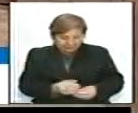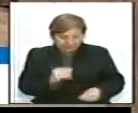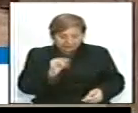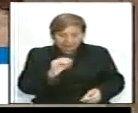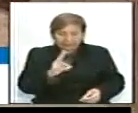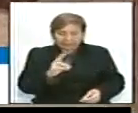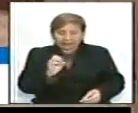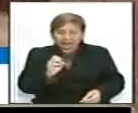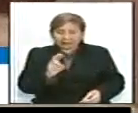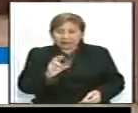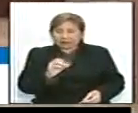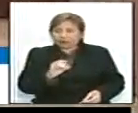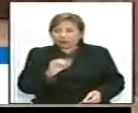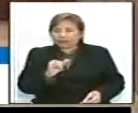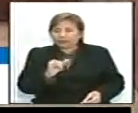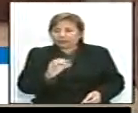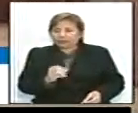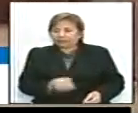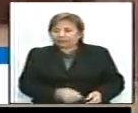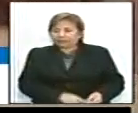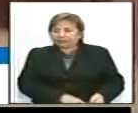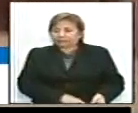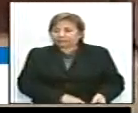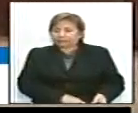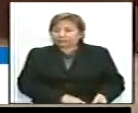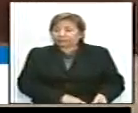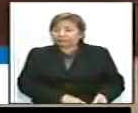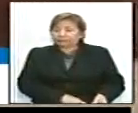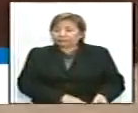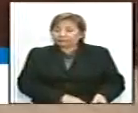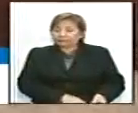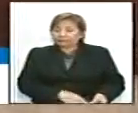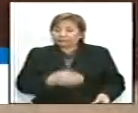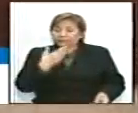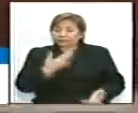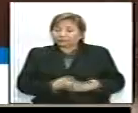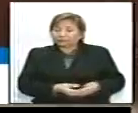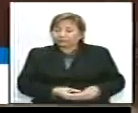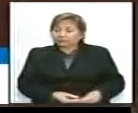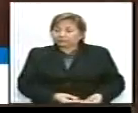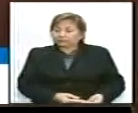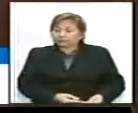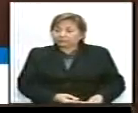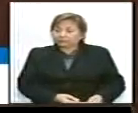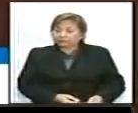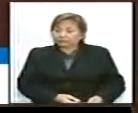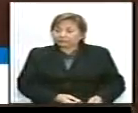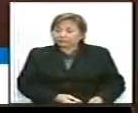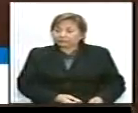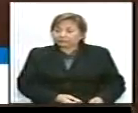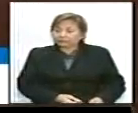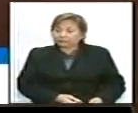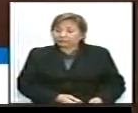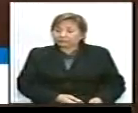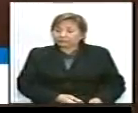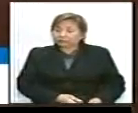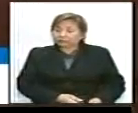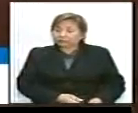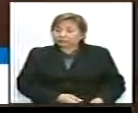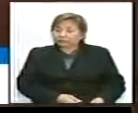Iberico y el congresista Yica. Vamos, congresista. Gracias, señora. Presidente. Saludar al señor Contralor Nelson Char y a su